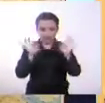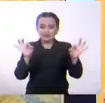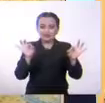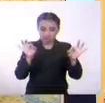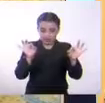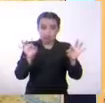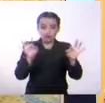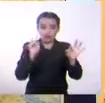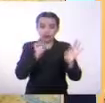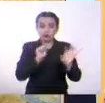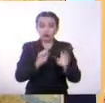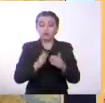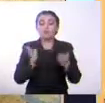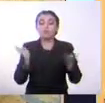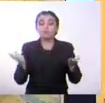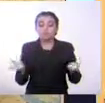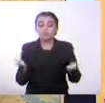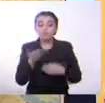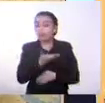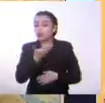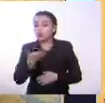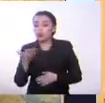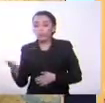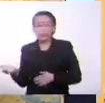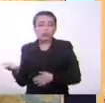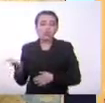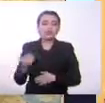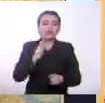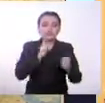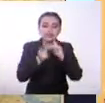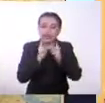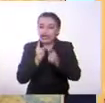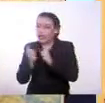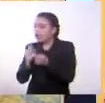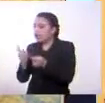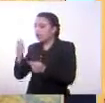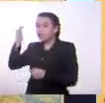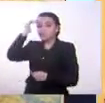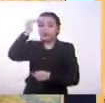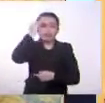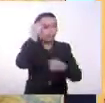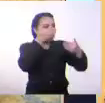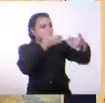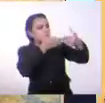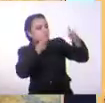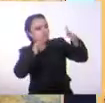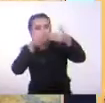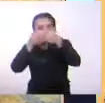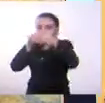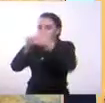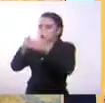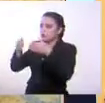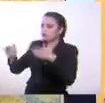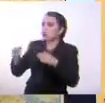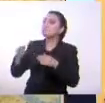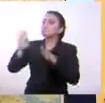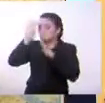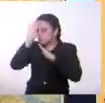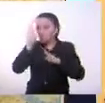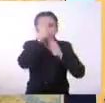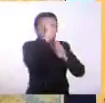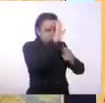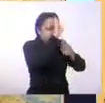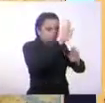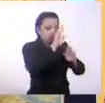que tienen que ver con el diálogo, con reconocer las diferencias, con ser tolerantes, con aprender a convivir con